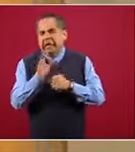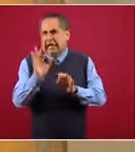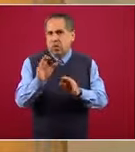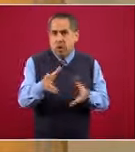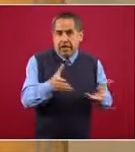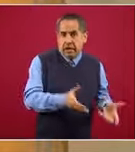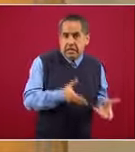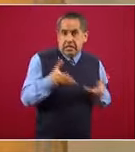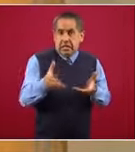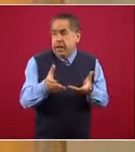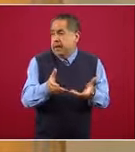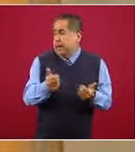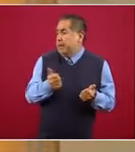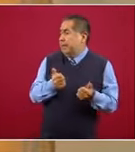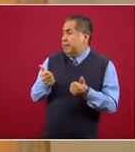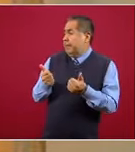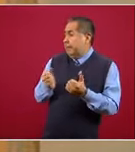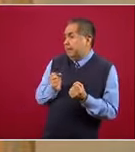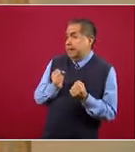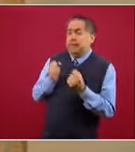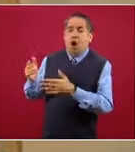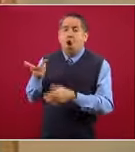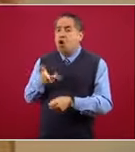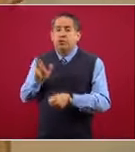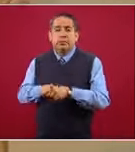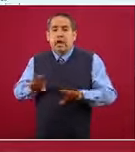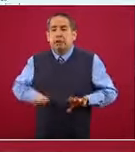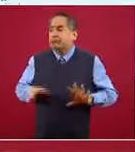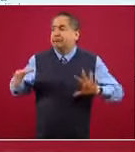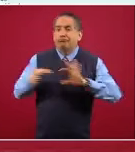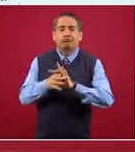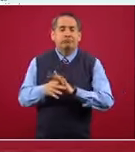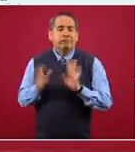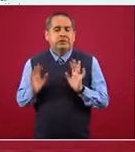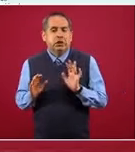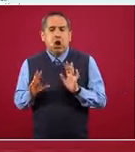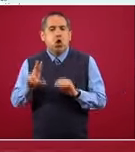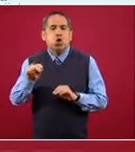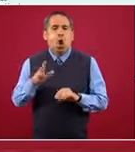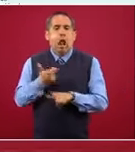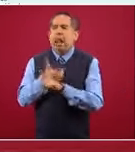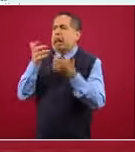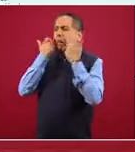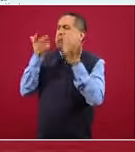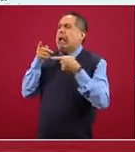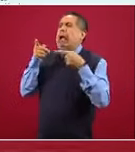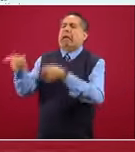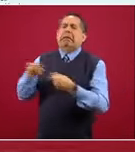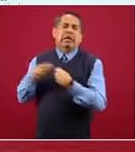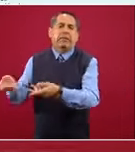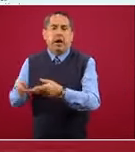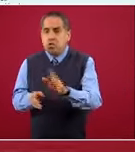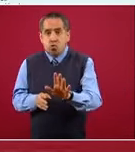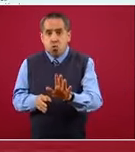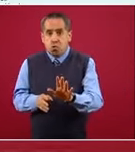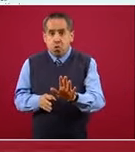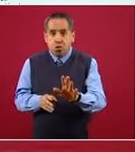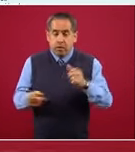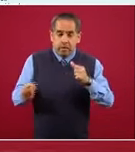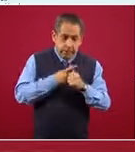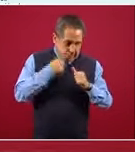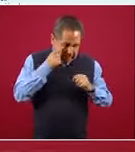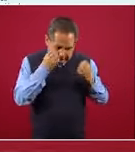como del hospital que lo va a recibir. Y entonces es un sistema que coordina y regula la atención médica